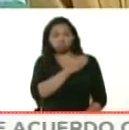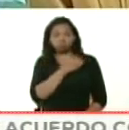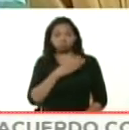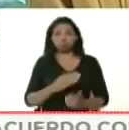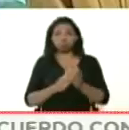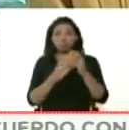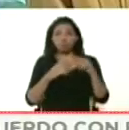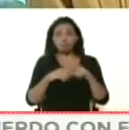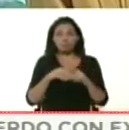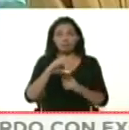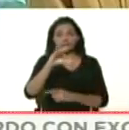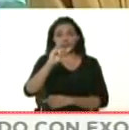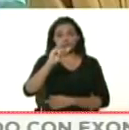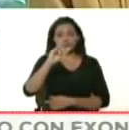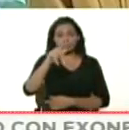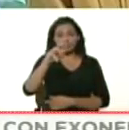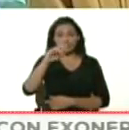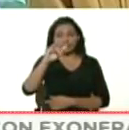Cipriano Castro.